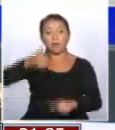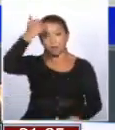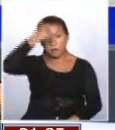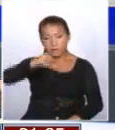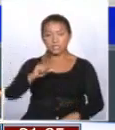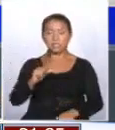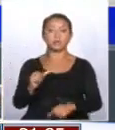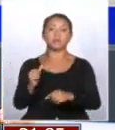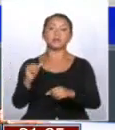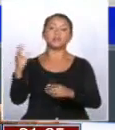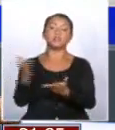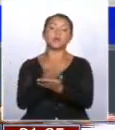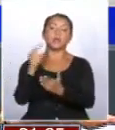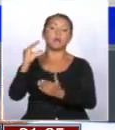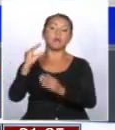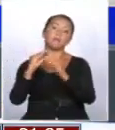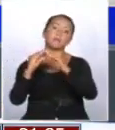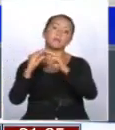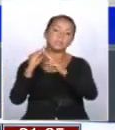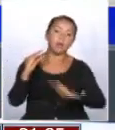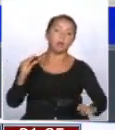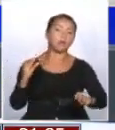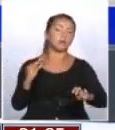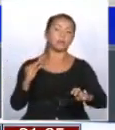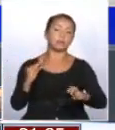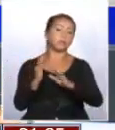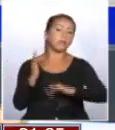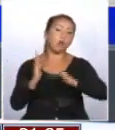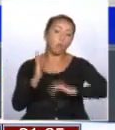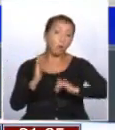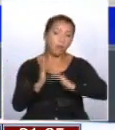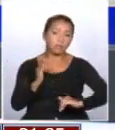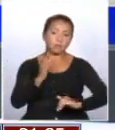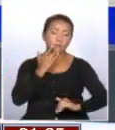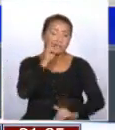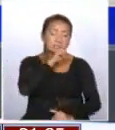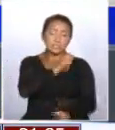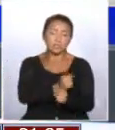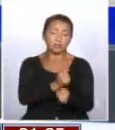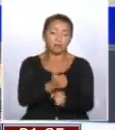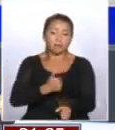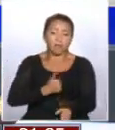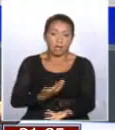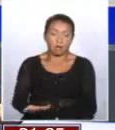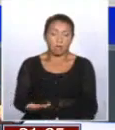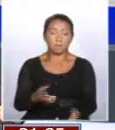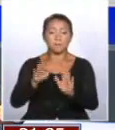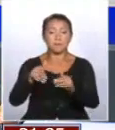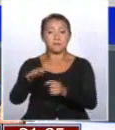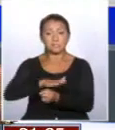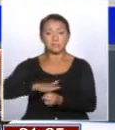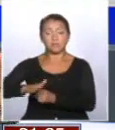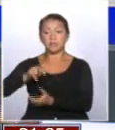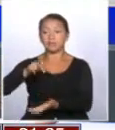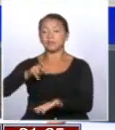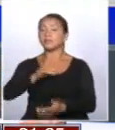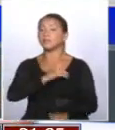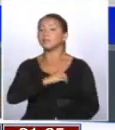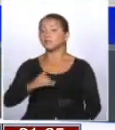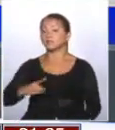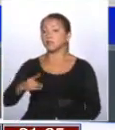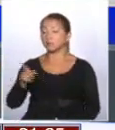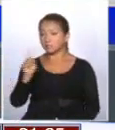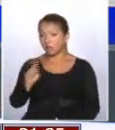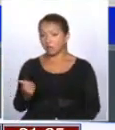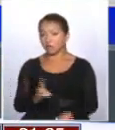descuenta el día, o bien, incluso uno pudiera perder el trabajo si no llega a cumplir su labor. Y no es la situación que ocurre a los parlamentarios. ¿Eso va a ser